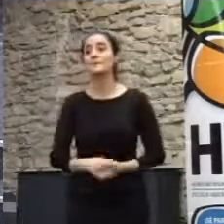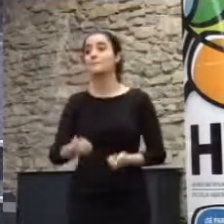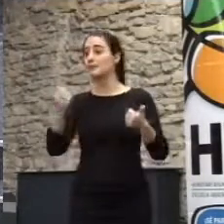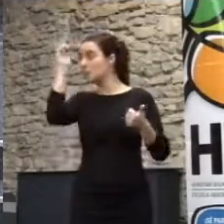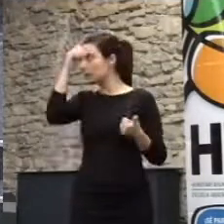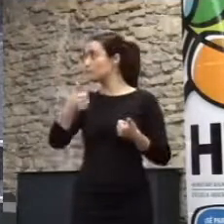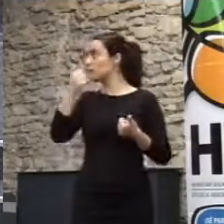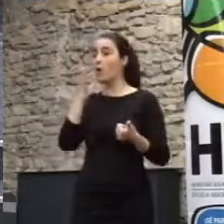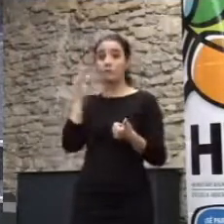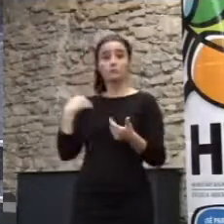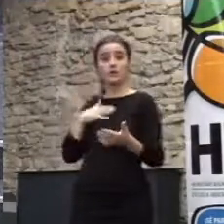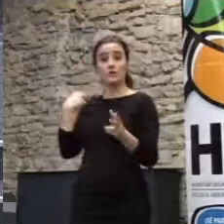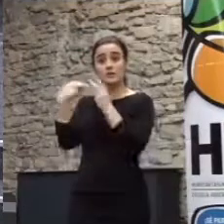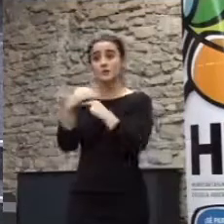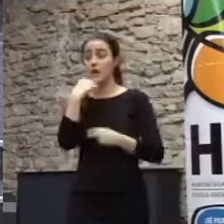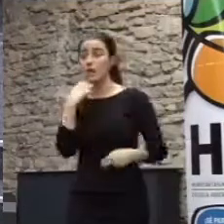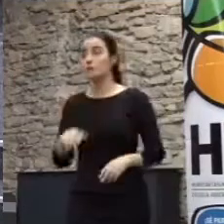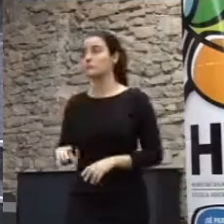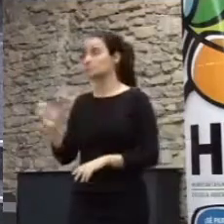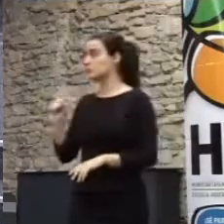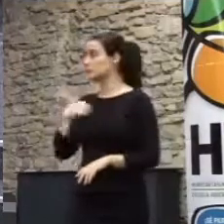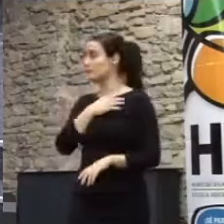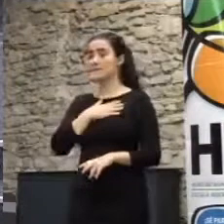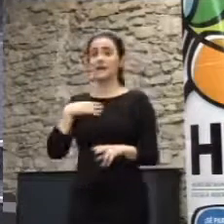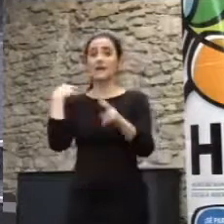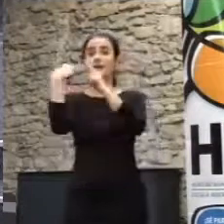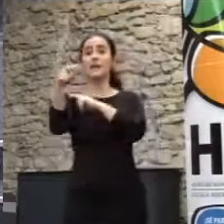Pues si queréis puntualizar algo podéis. Guillermo,